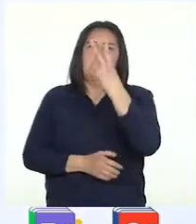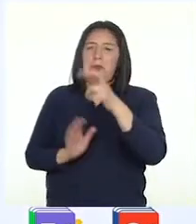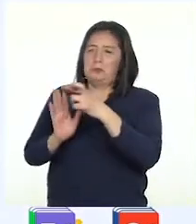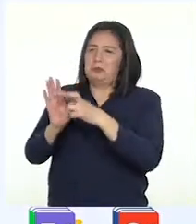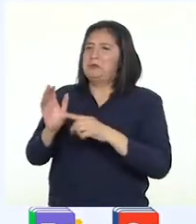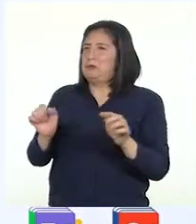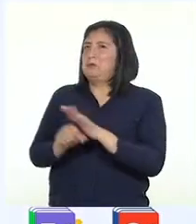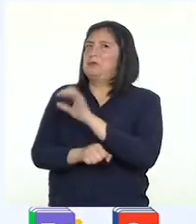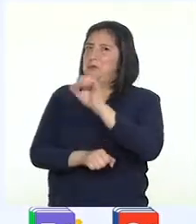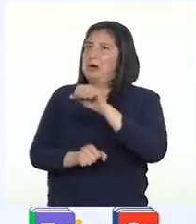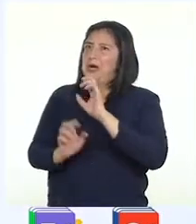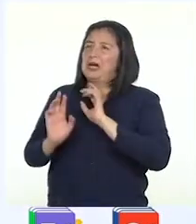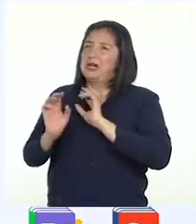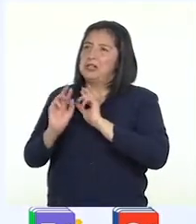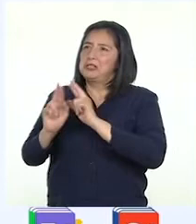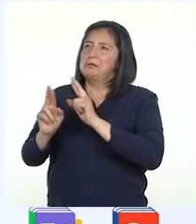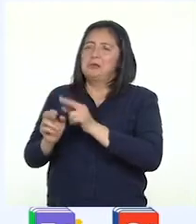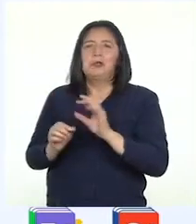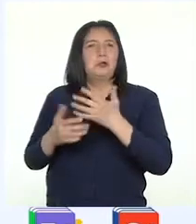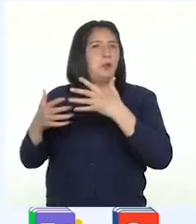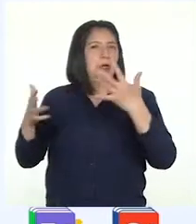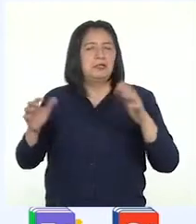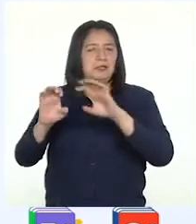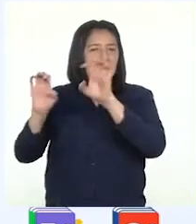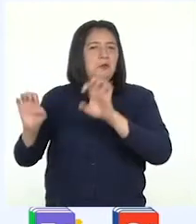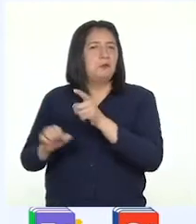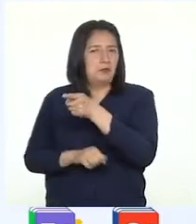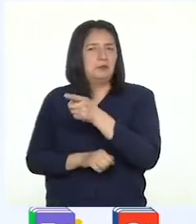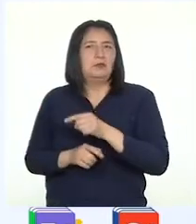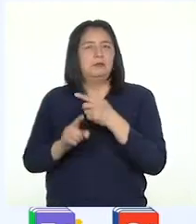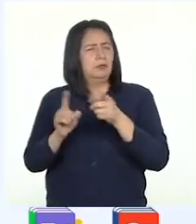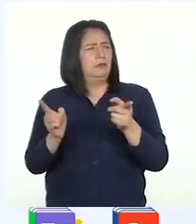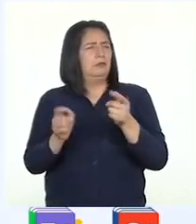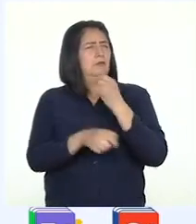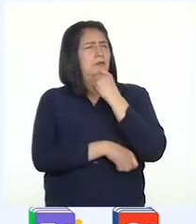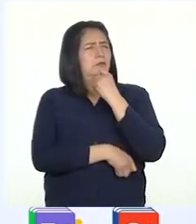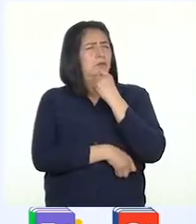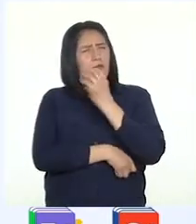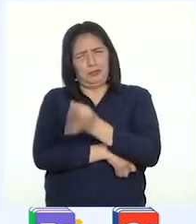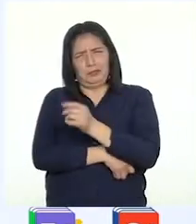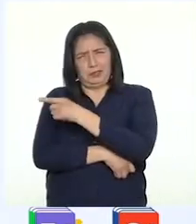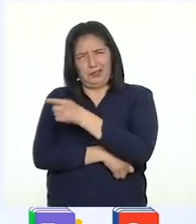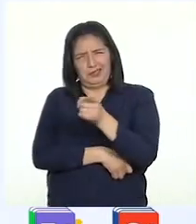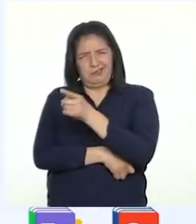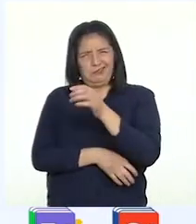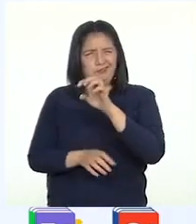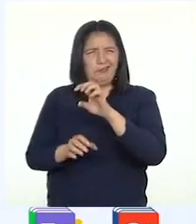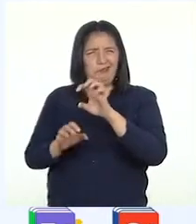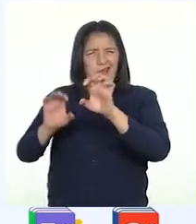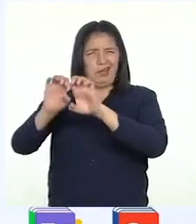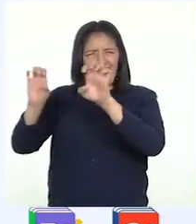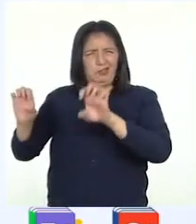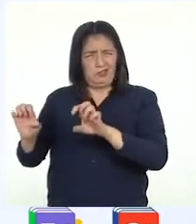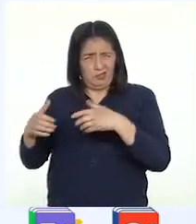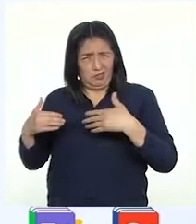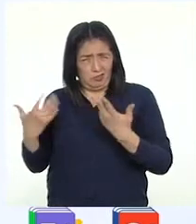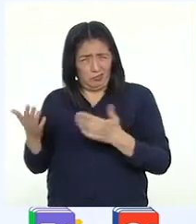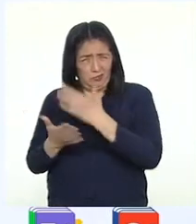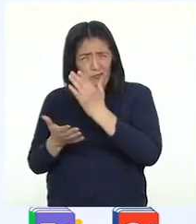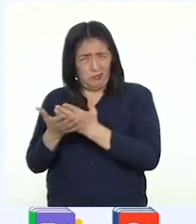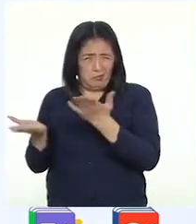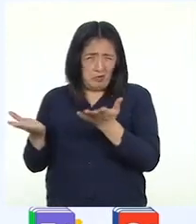son suficientes para resolver cualquier ecuación de este tipo. Pero, ¿realmente esto de las ecuaciones es útil en un